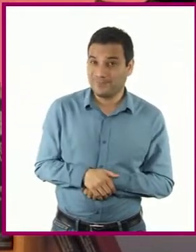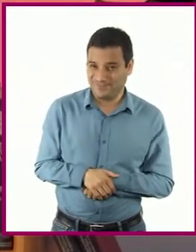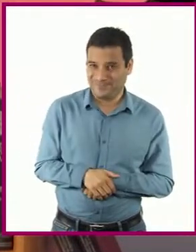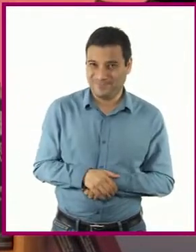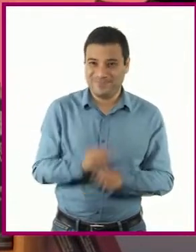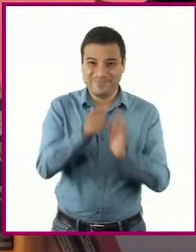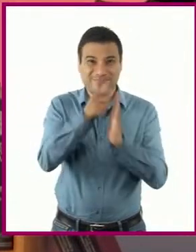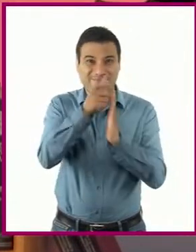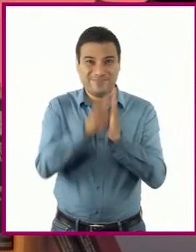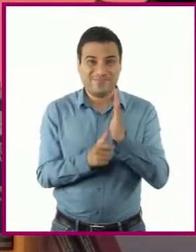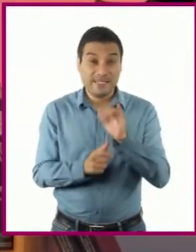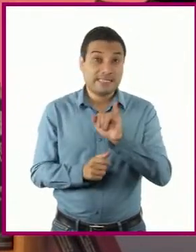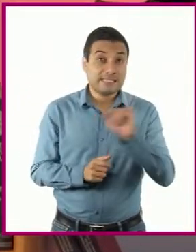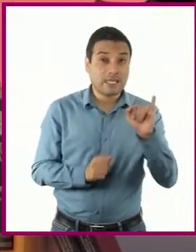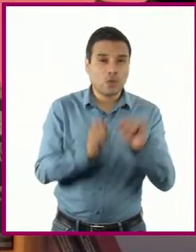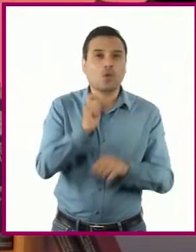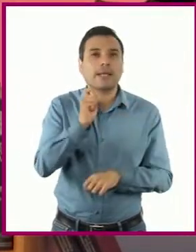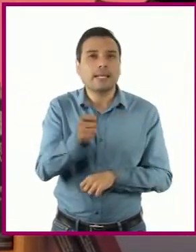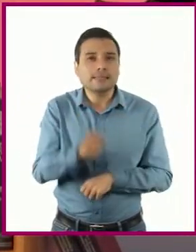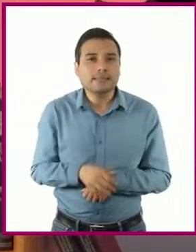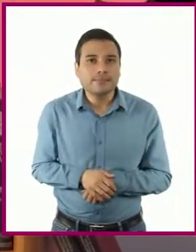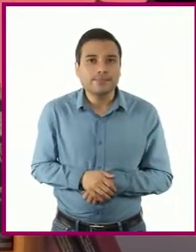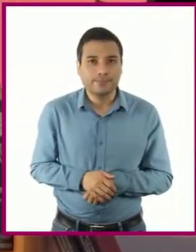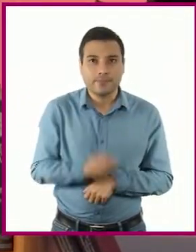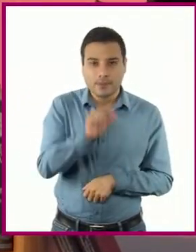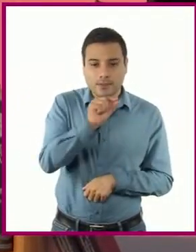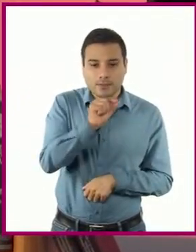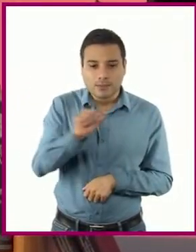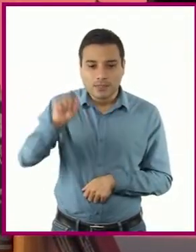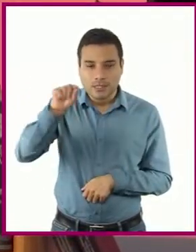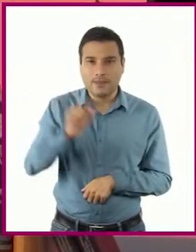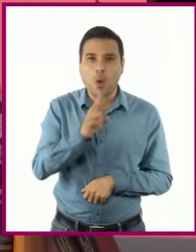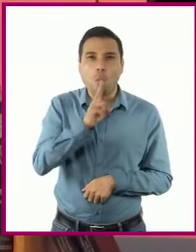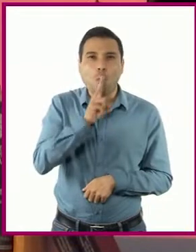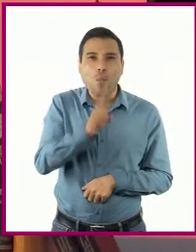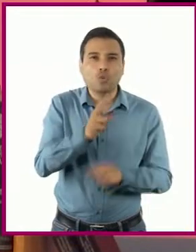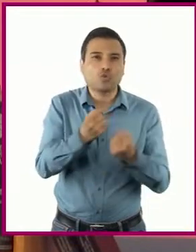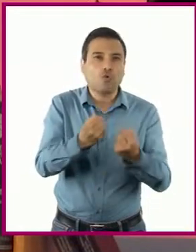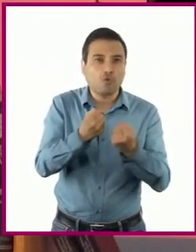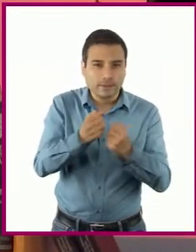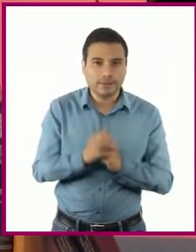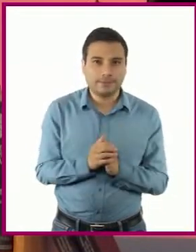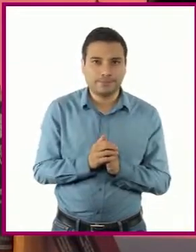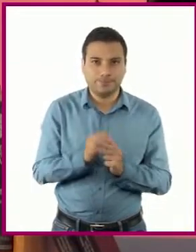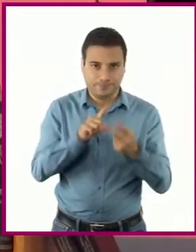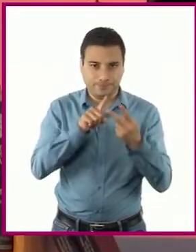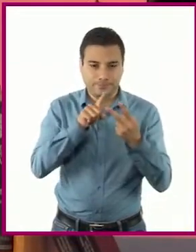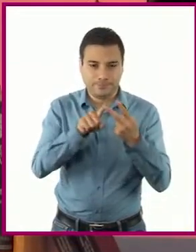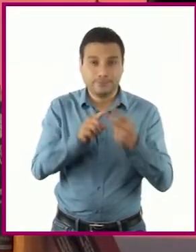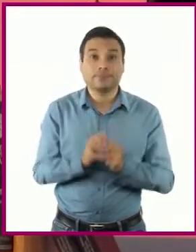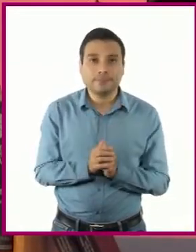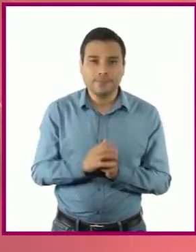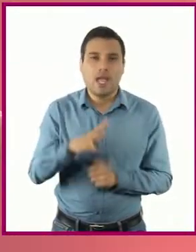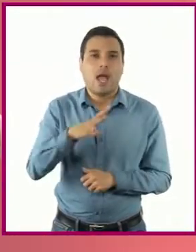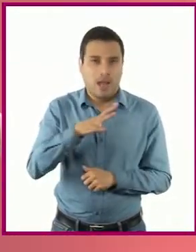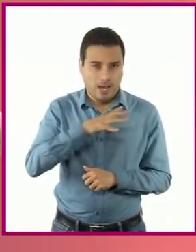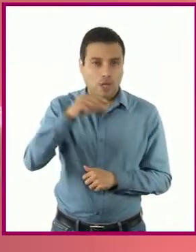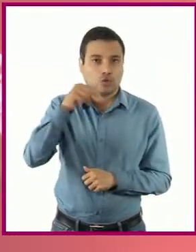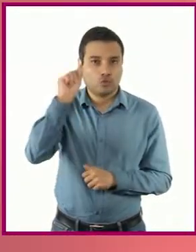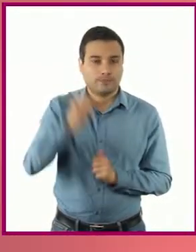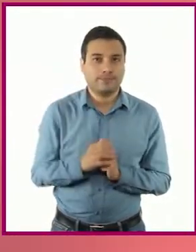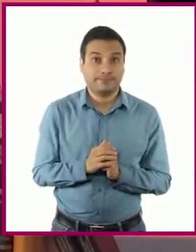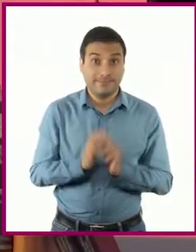prosódico, es decir, que no se escribe. Y en la columna derecha, las de acento gráfico.